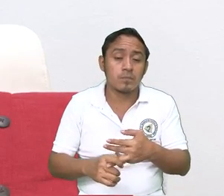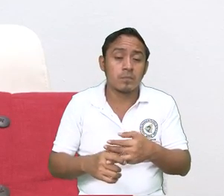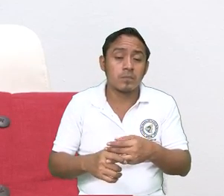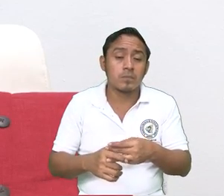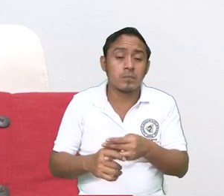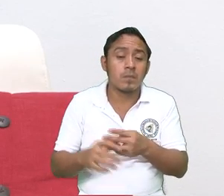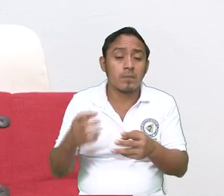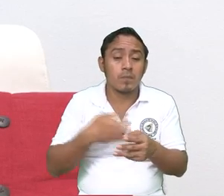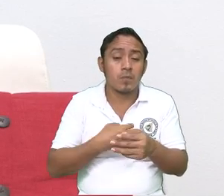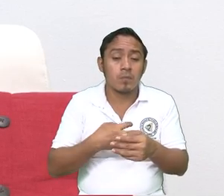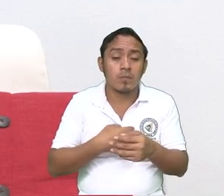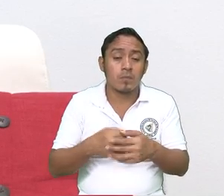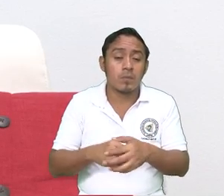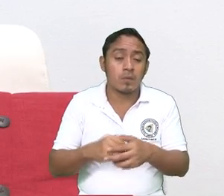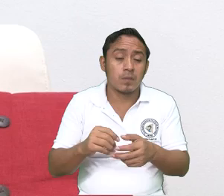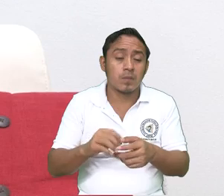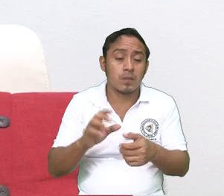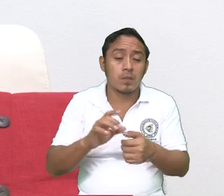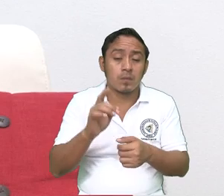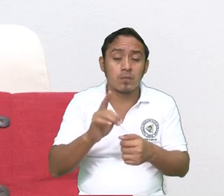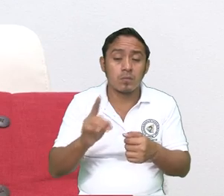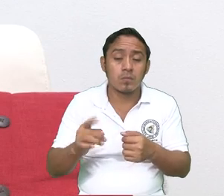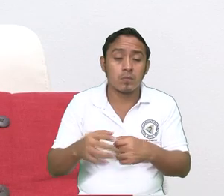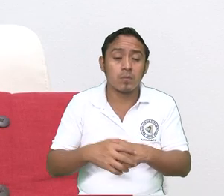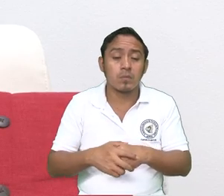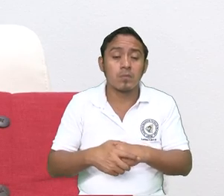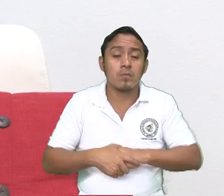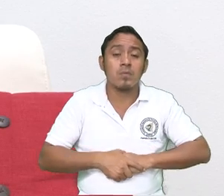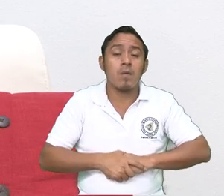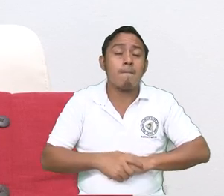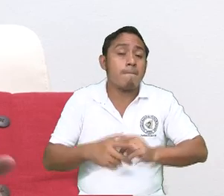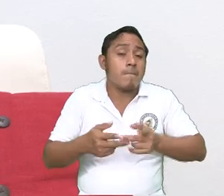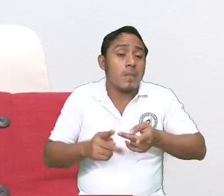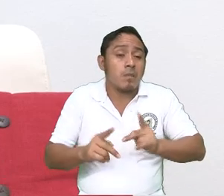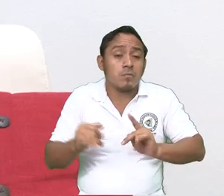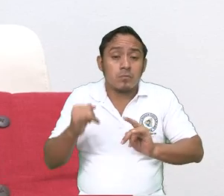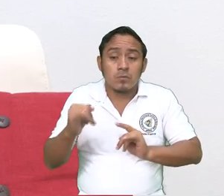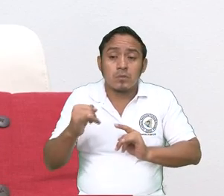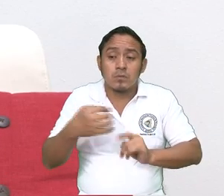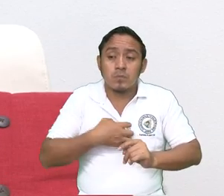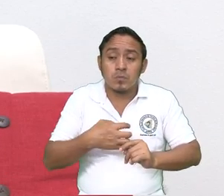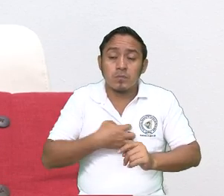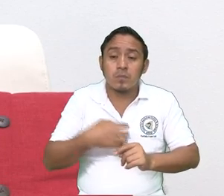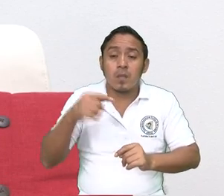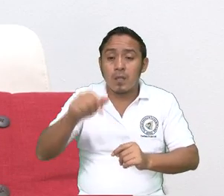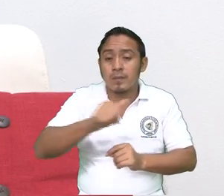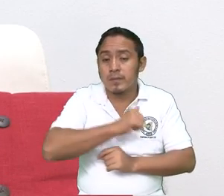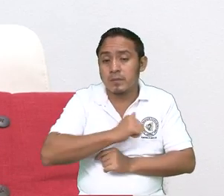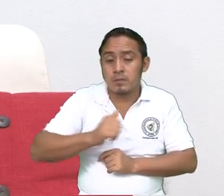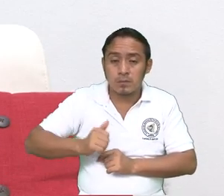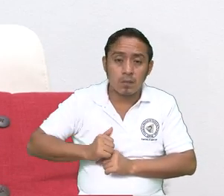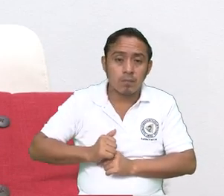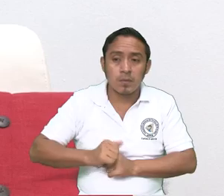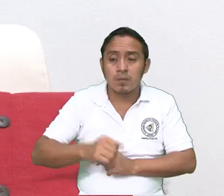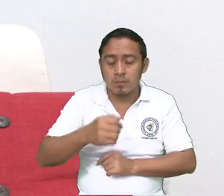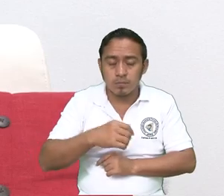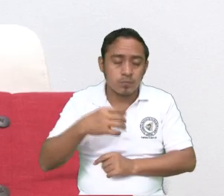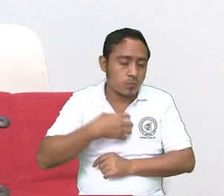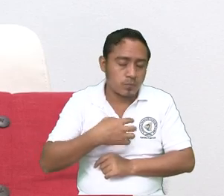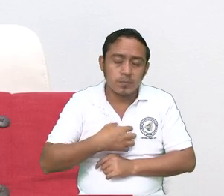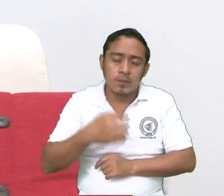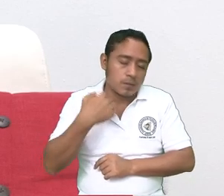individualizado a cada caso entonces pero si de entrada pues lo dentro del examen de rutina siempre una biometría hemática